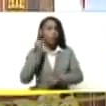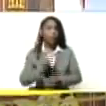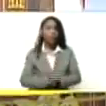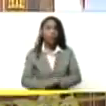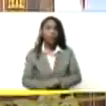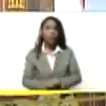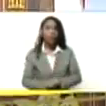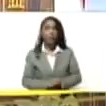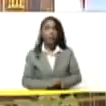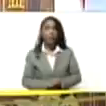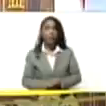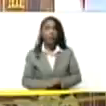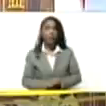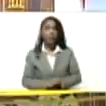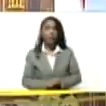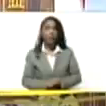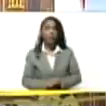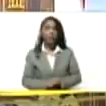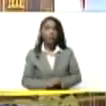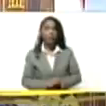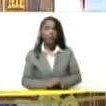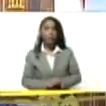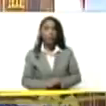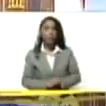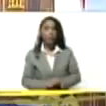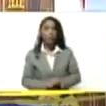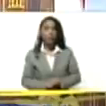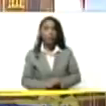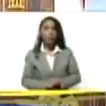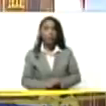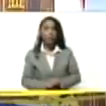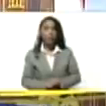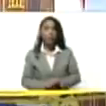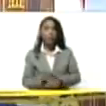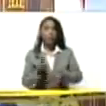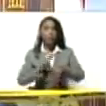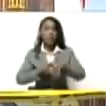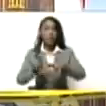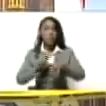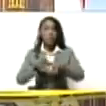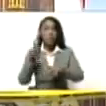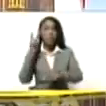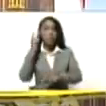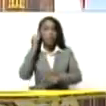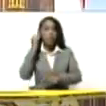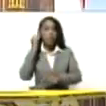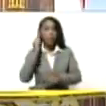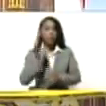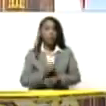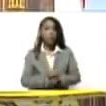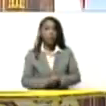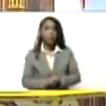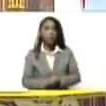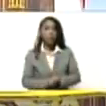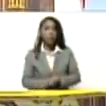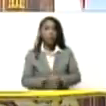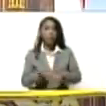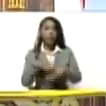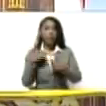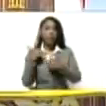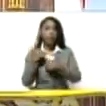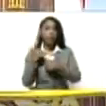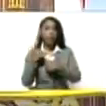en condiciones como esa de una debacle de esas características productos de las sanciones y el